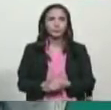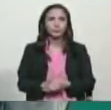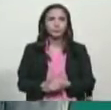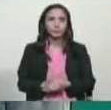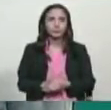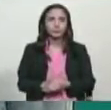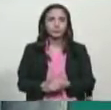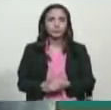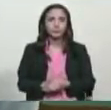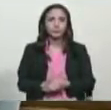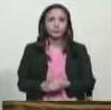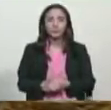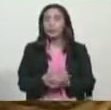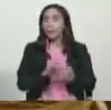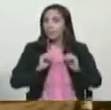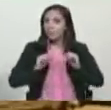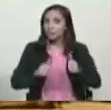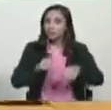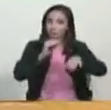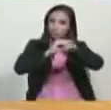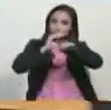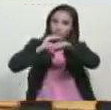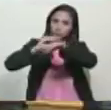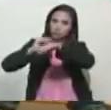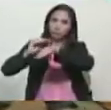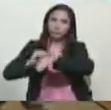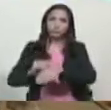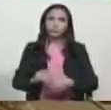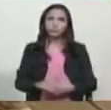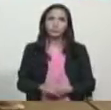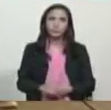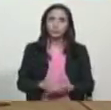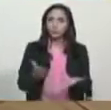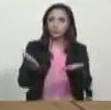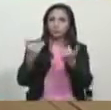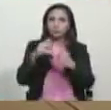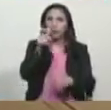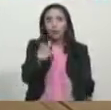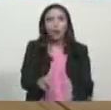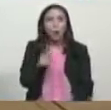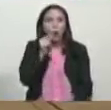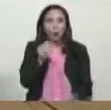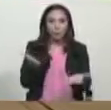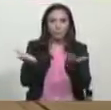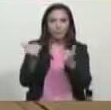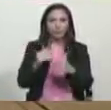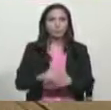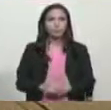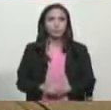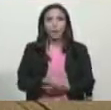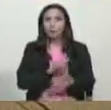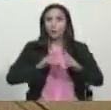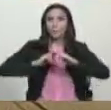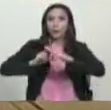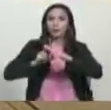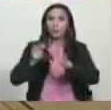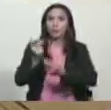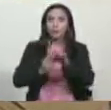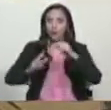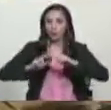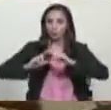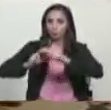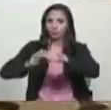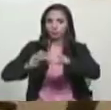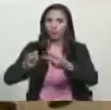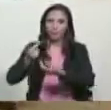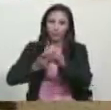comenzamos llamando a Manuel Gómez, quien va a recibir un crédito en